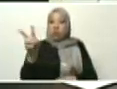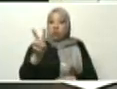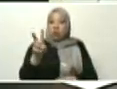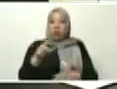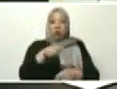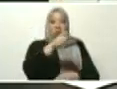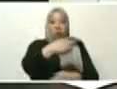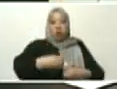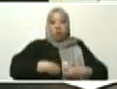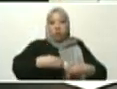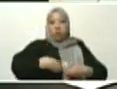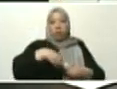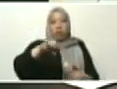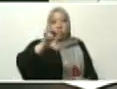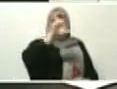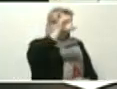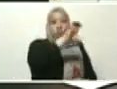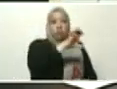palabreando, balbuceando,